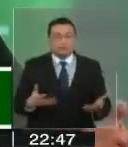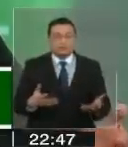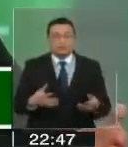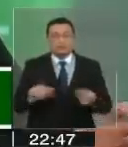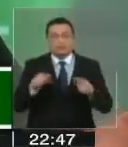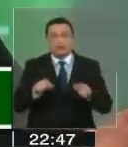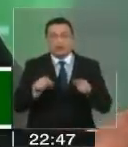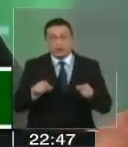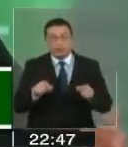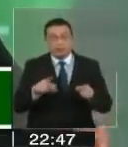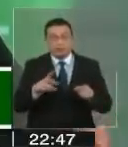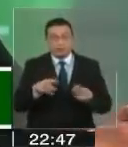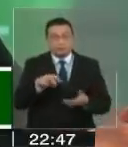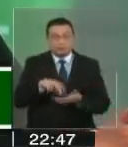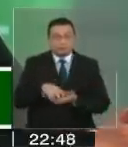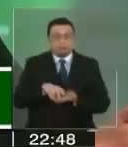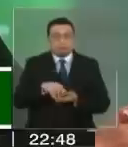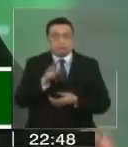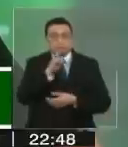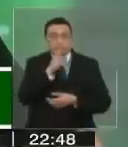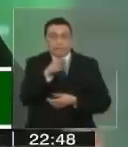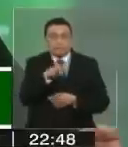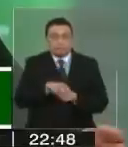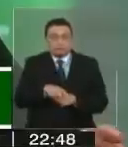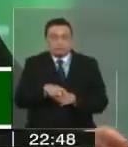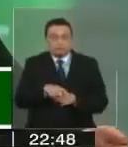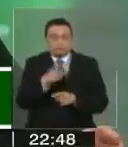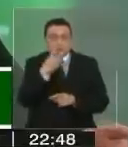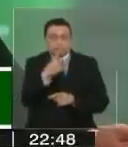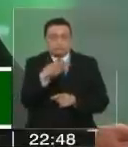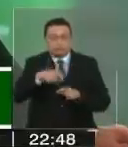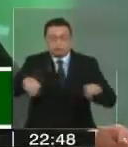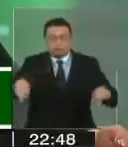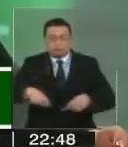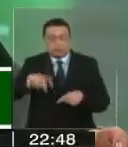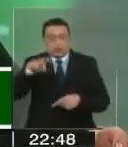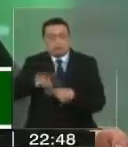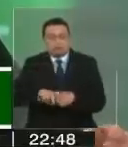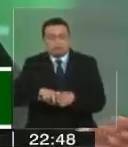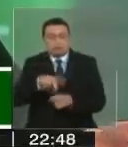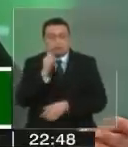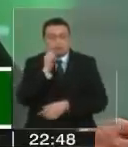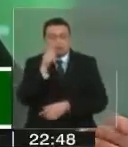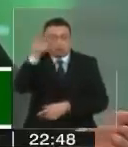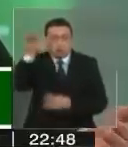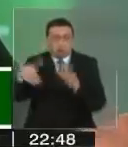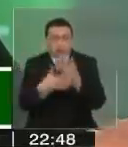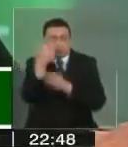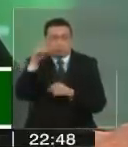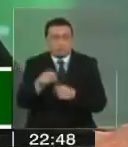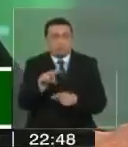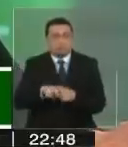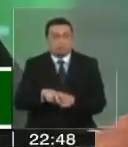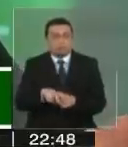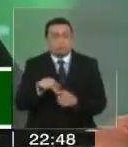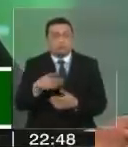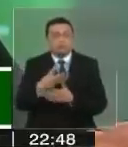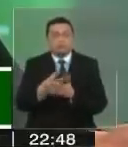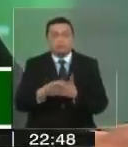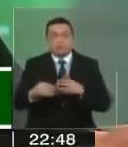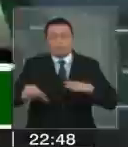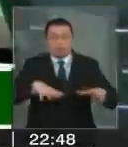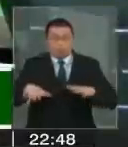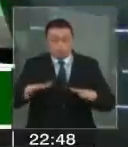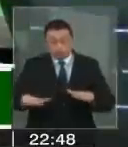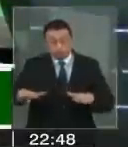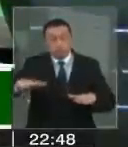queda ahí en esa postura frente al televisor o sentado en un sillón todo el día si yo no lo muevo. Porque ya no es tan hiperkinético como era cuando chico, pero son